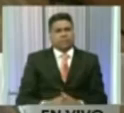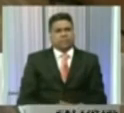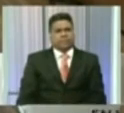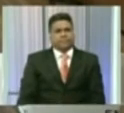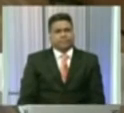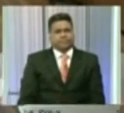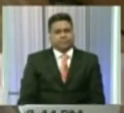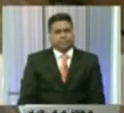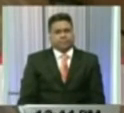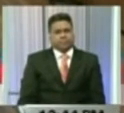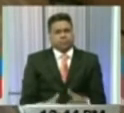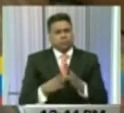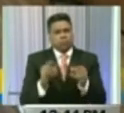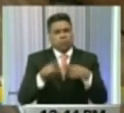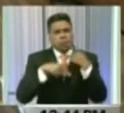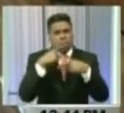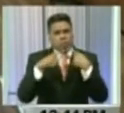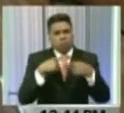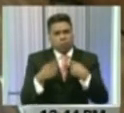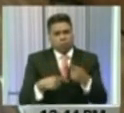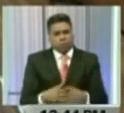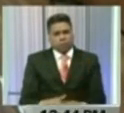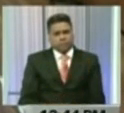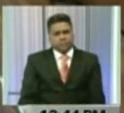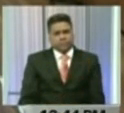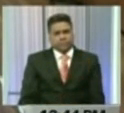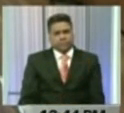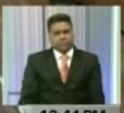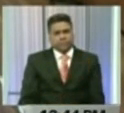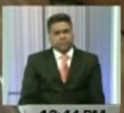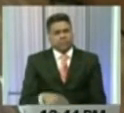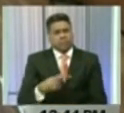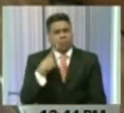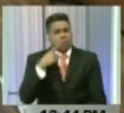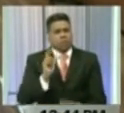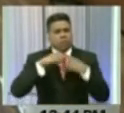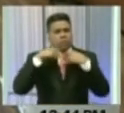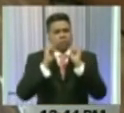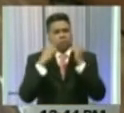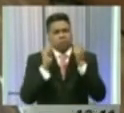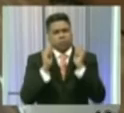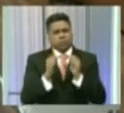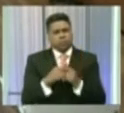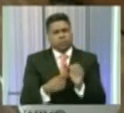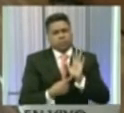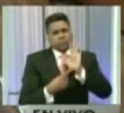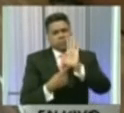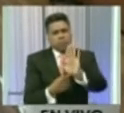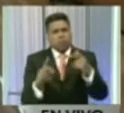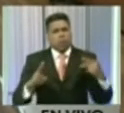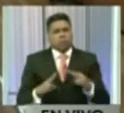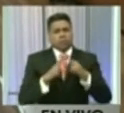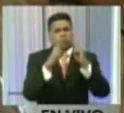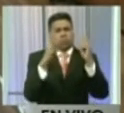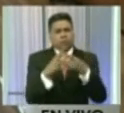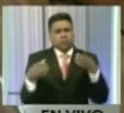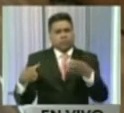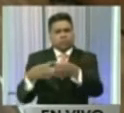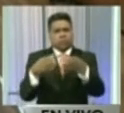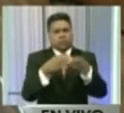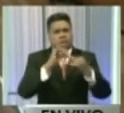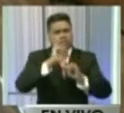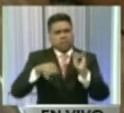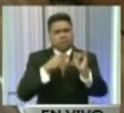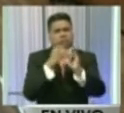entonces de la intervención del vicepresidente ejecutivo de la República, Aristóbulo Isturiz, en el marco de este encuentro internacional